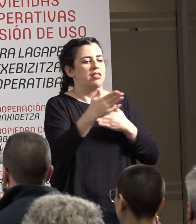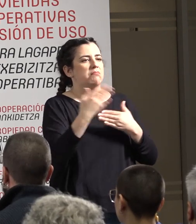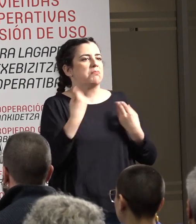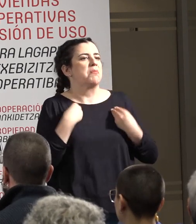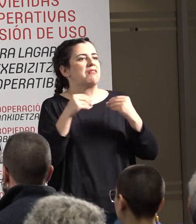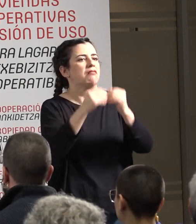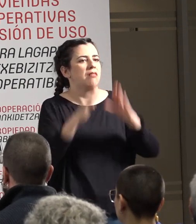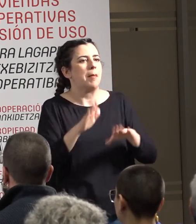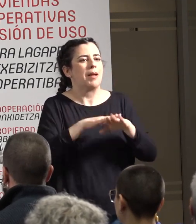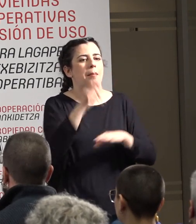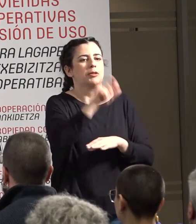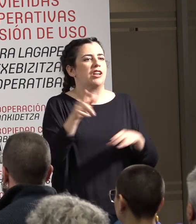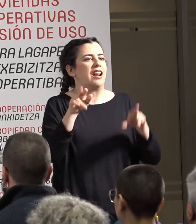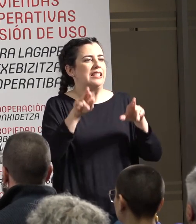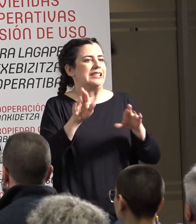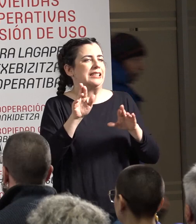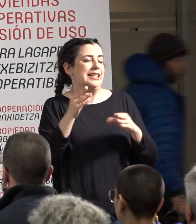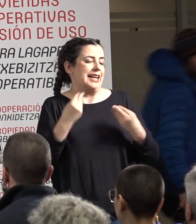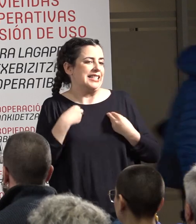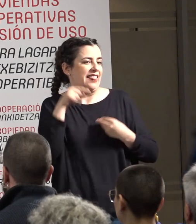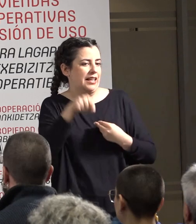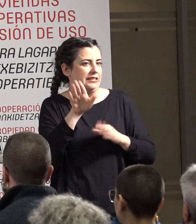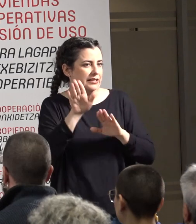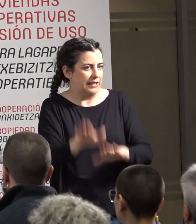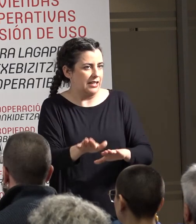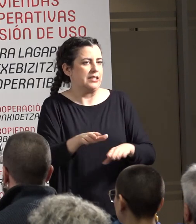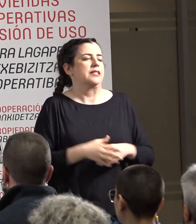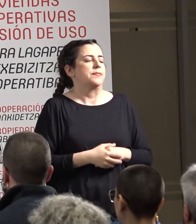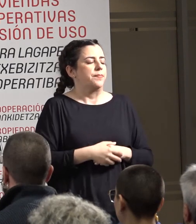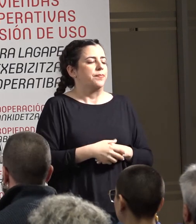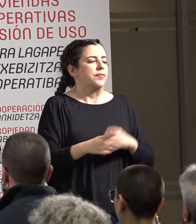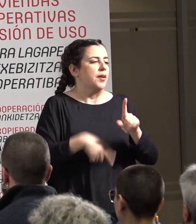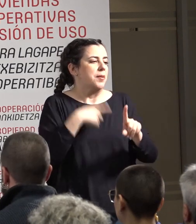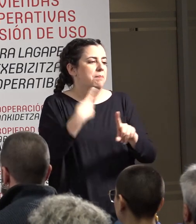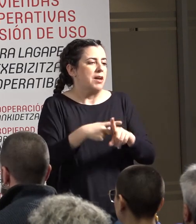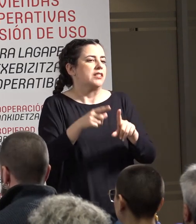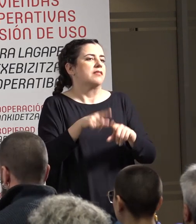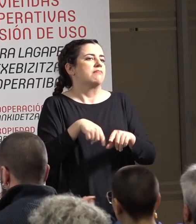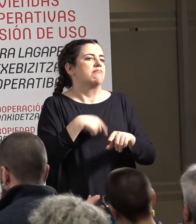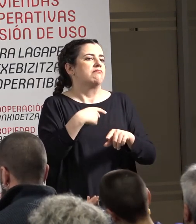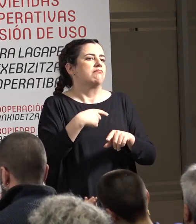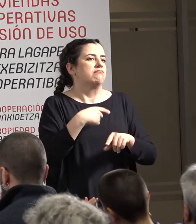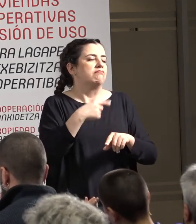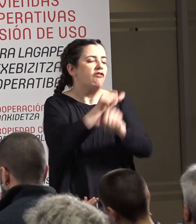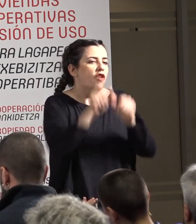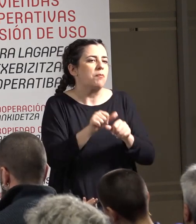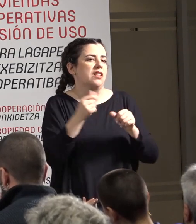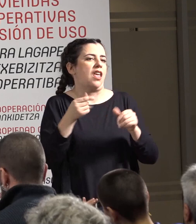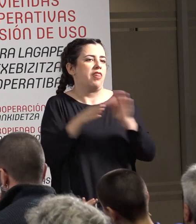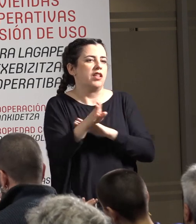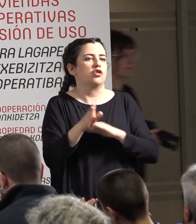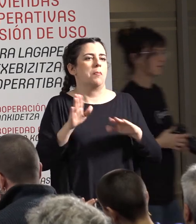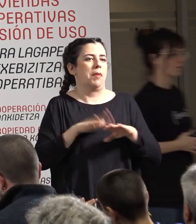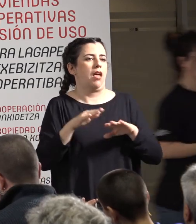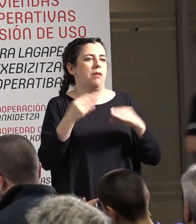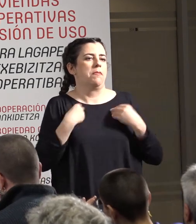las personas residentes y también queremos diversificar las actuales fórmulas de acceso a la vivienda. Así que estas sean